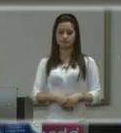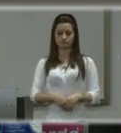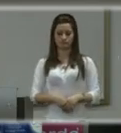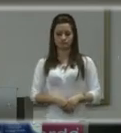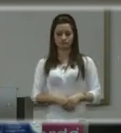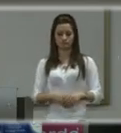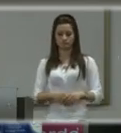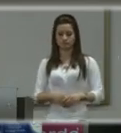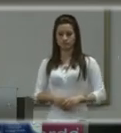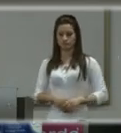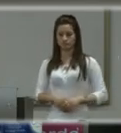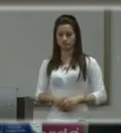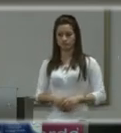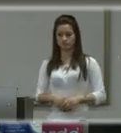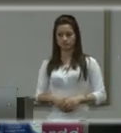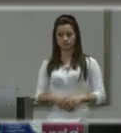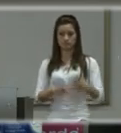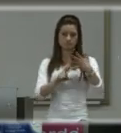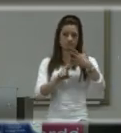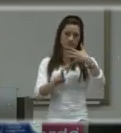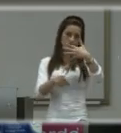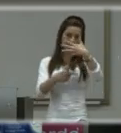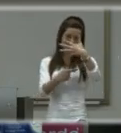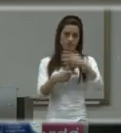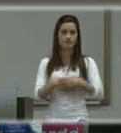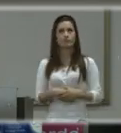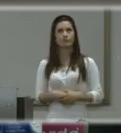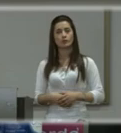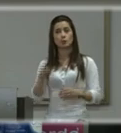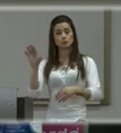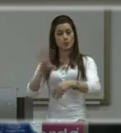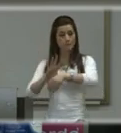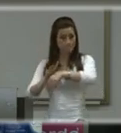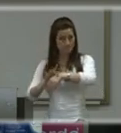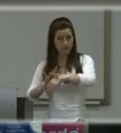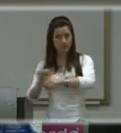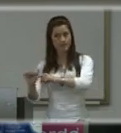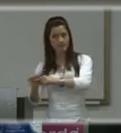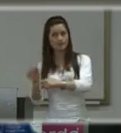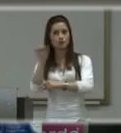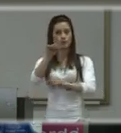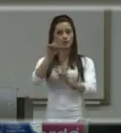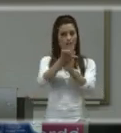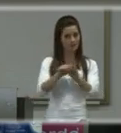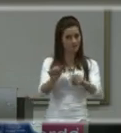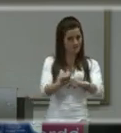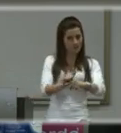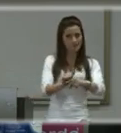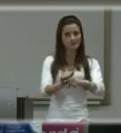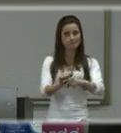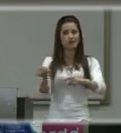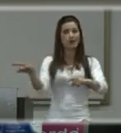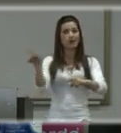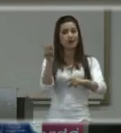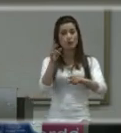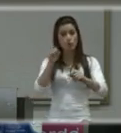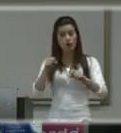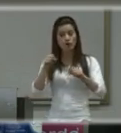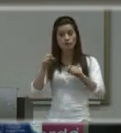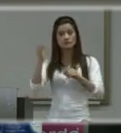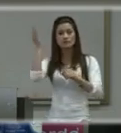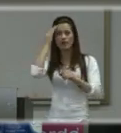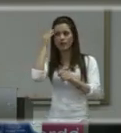Continuando con eso, pues la práctica médica y los contenidos legislativos desconocen los avances que han